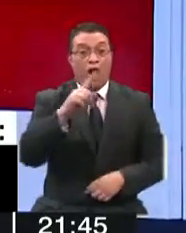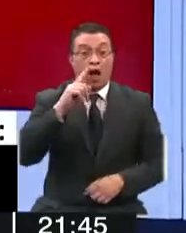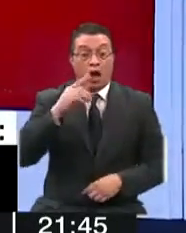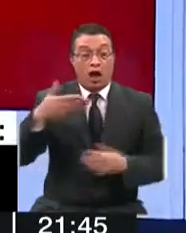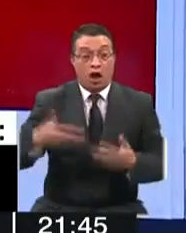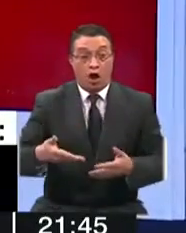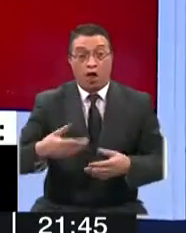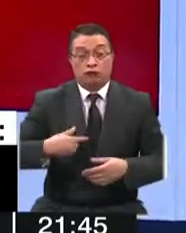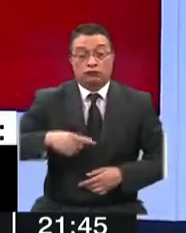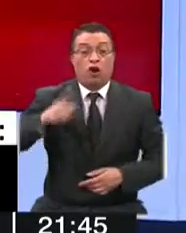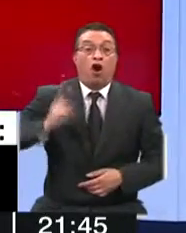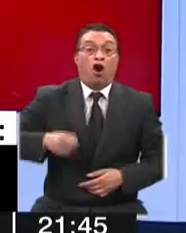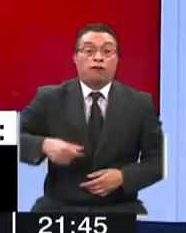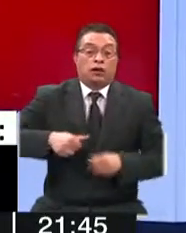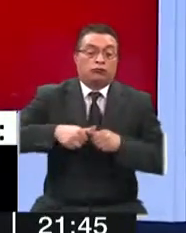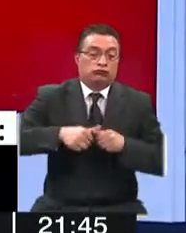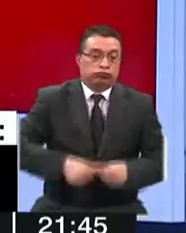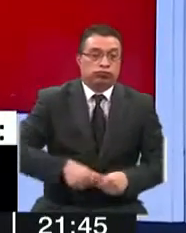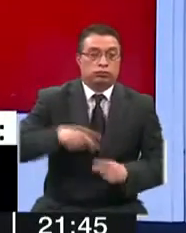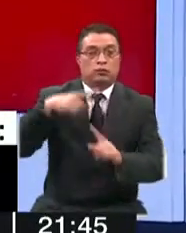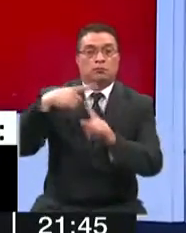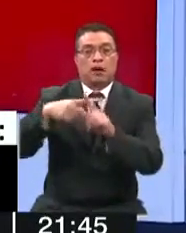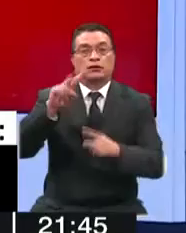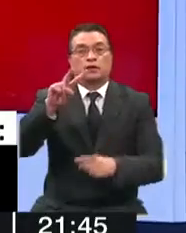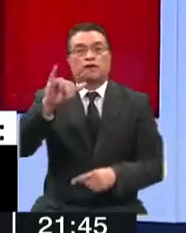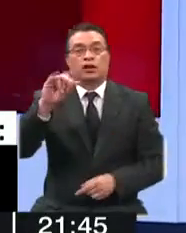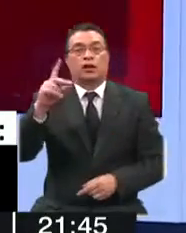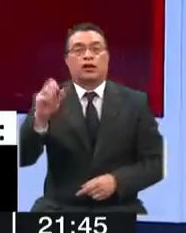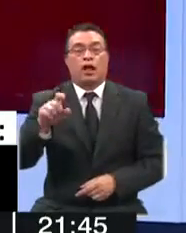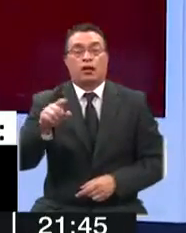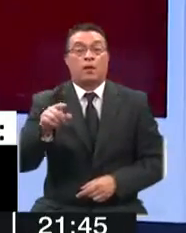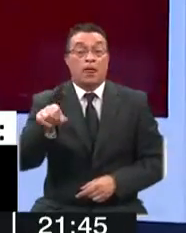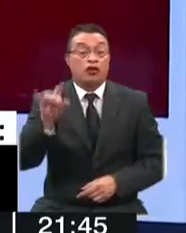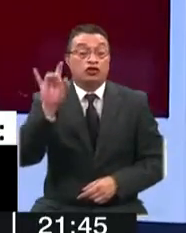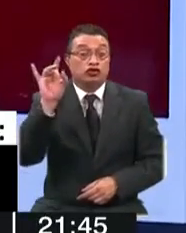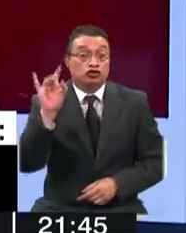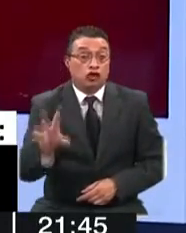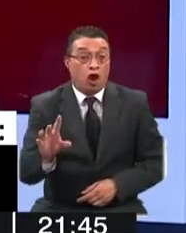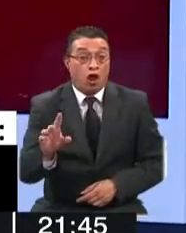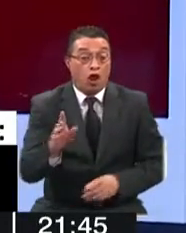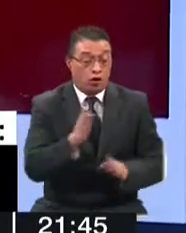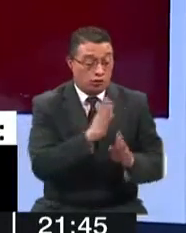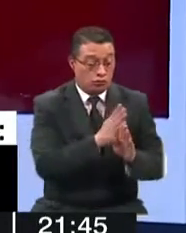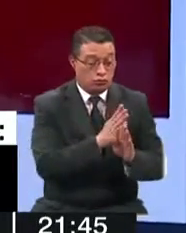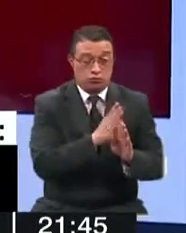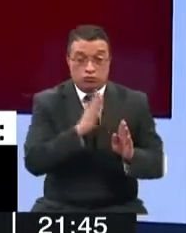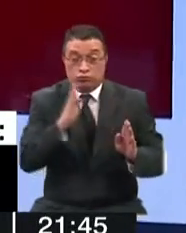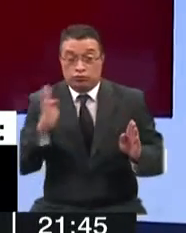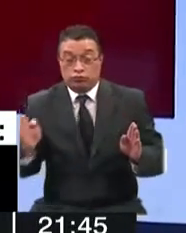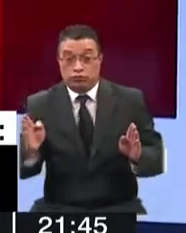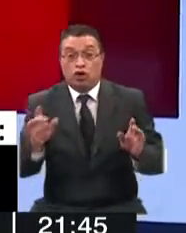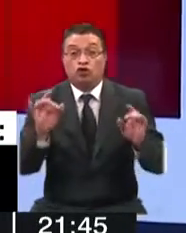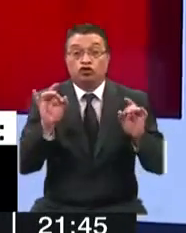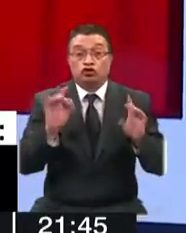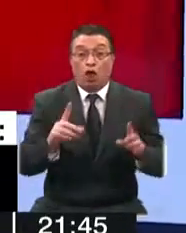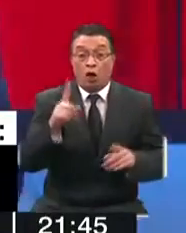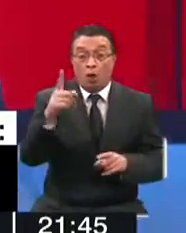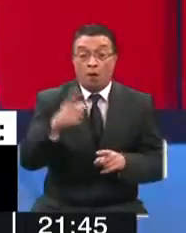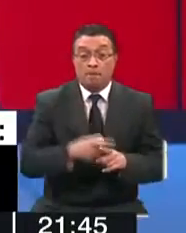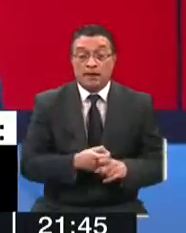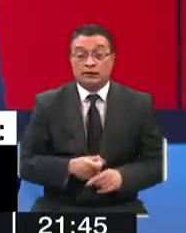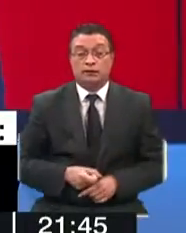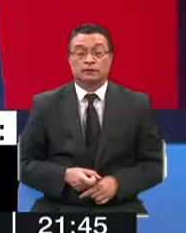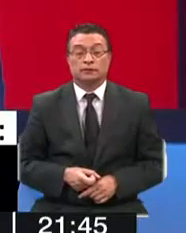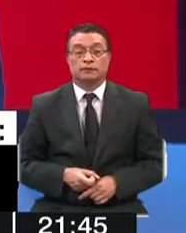ahora cautivos de Más Vida, que esto solo va a durar, este cautiverio, un mes? No,